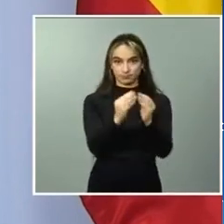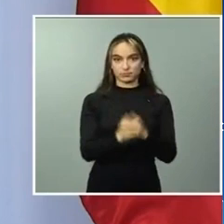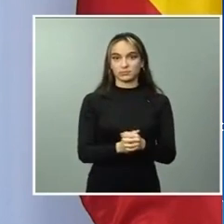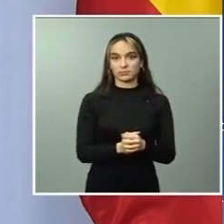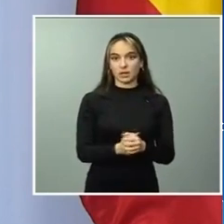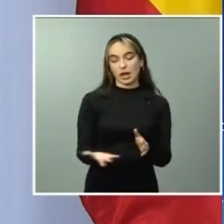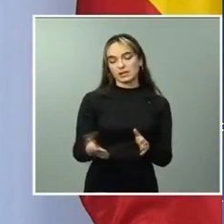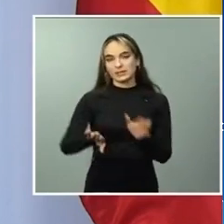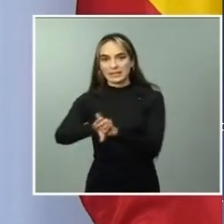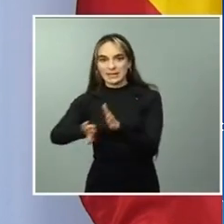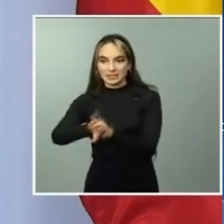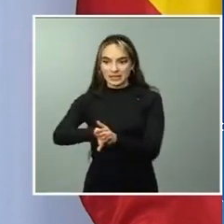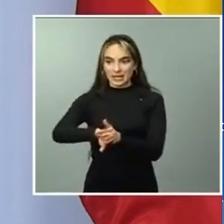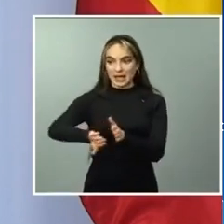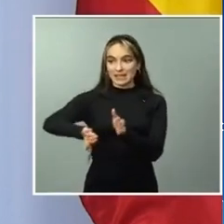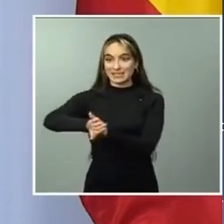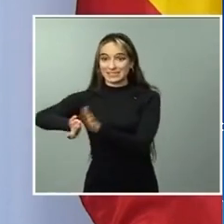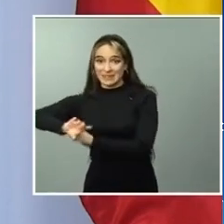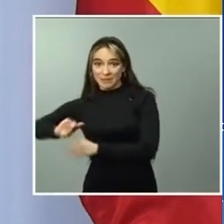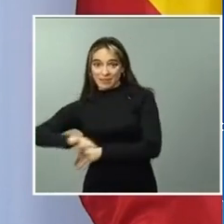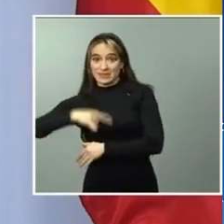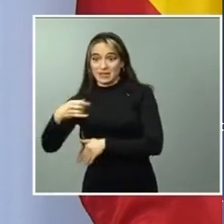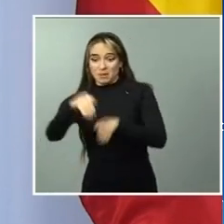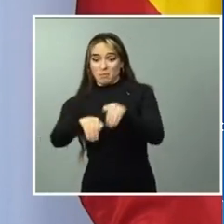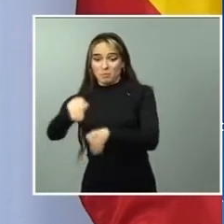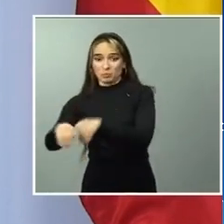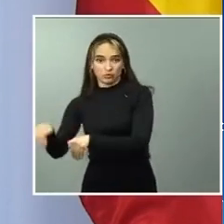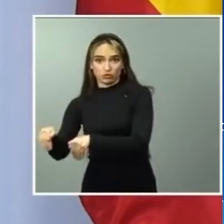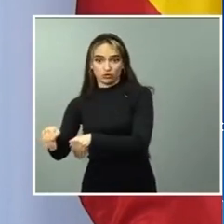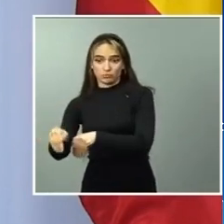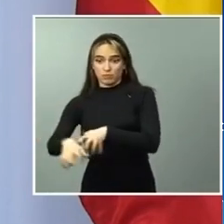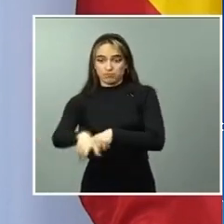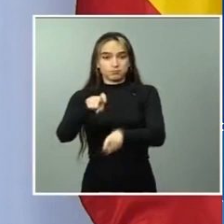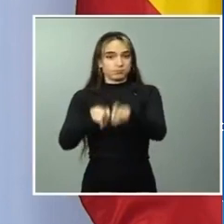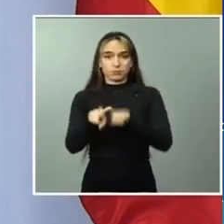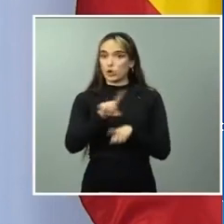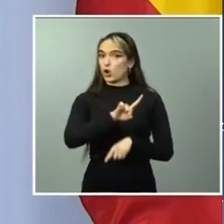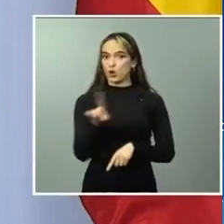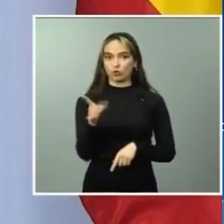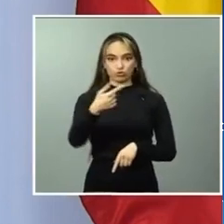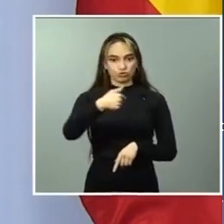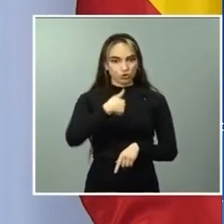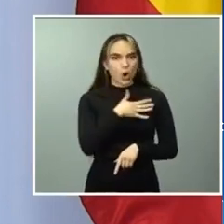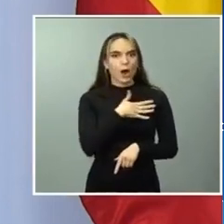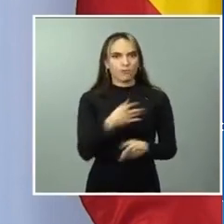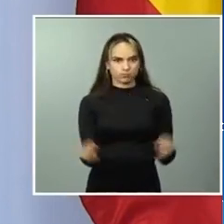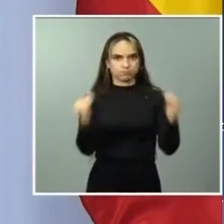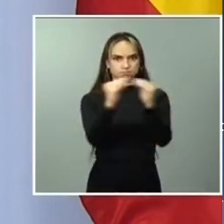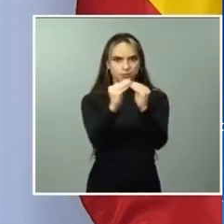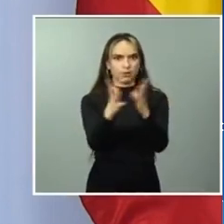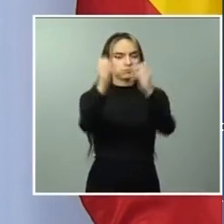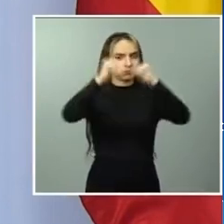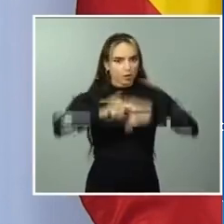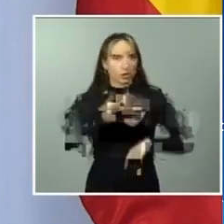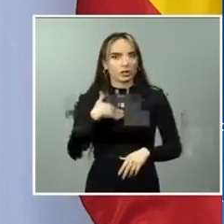derecha de sumar sus votos para volver al Código Penal anterior. Quiero un acuerdo y para eso voy a seguir trabajando hasta el último